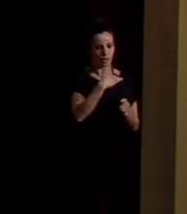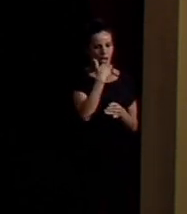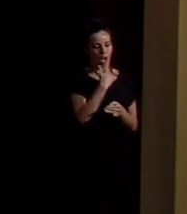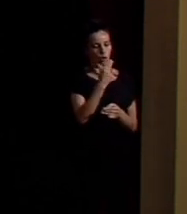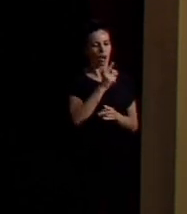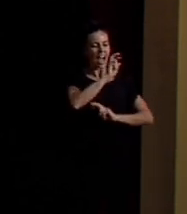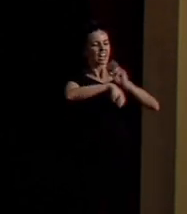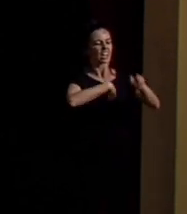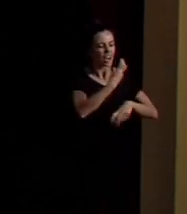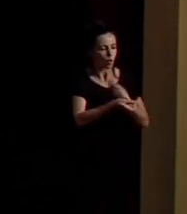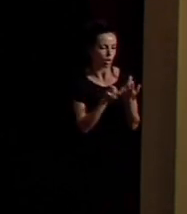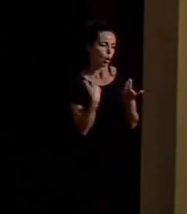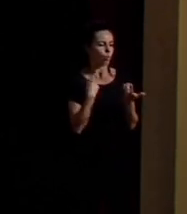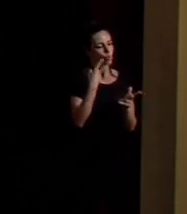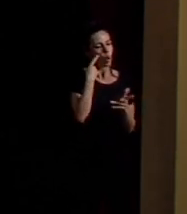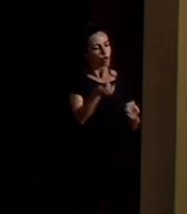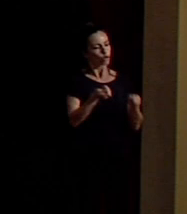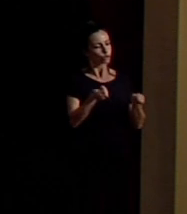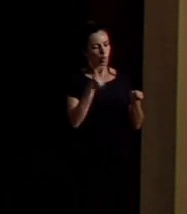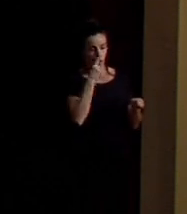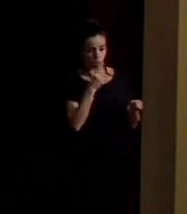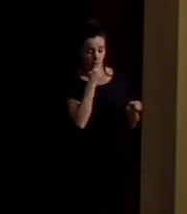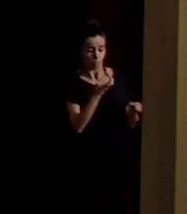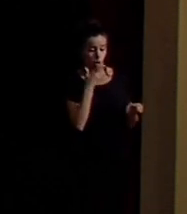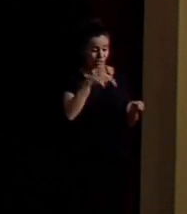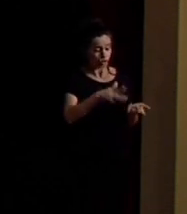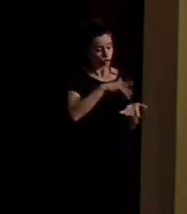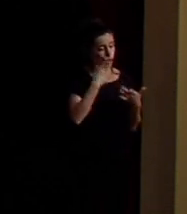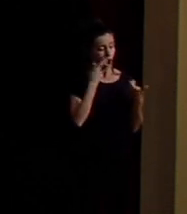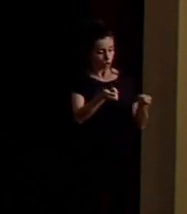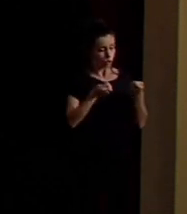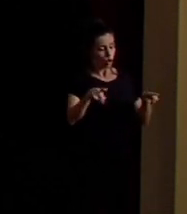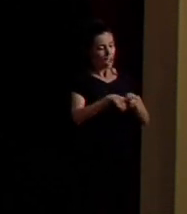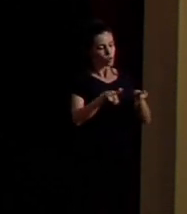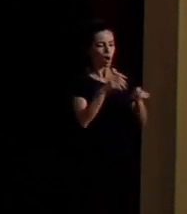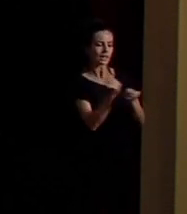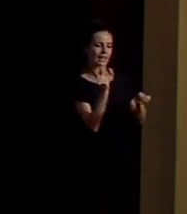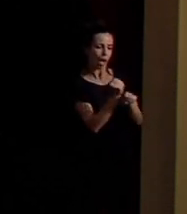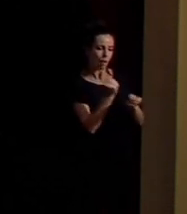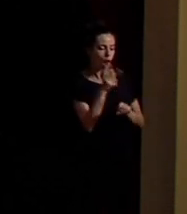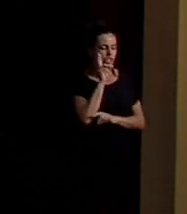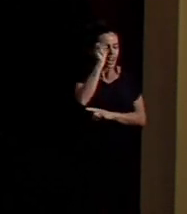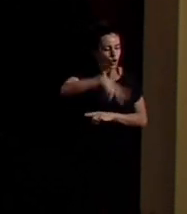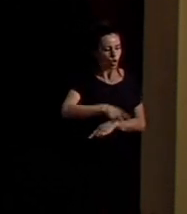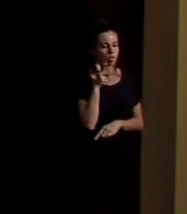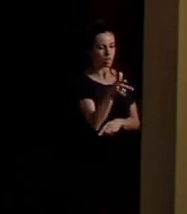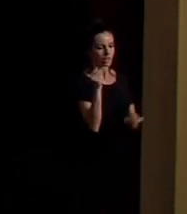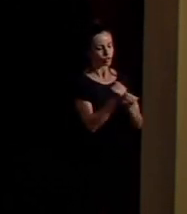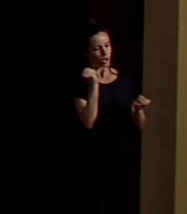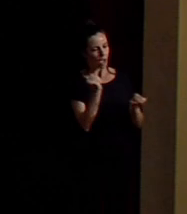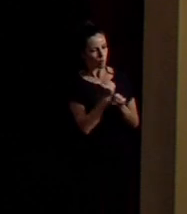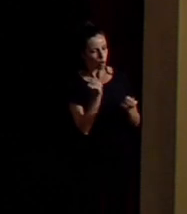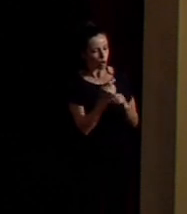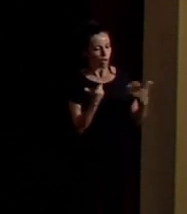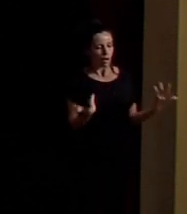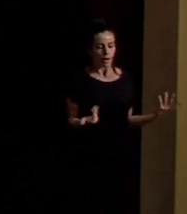prostitución. Porque más allá de regular eso como una práctica laboral, de reconocer determinados derechos laborales, supuestos